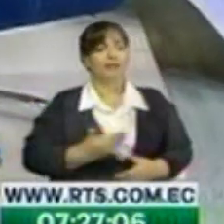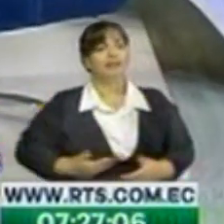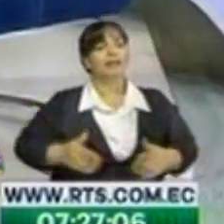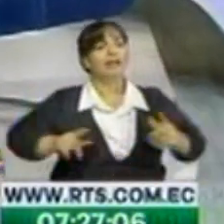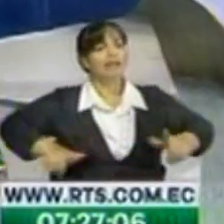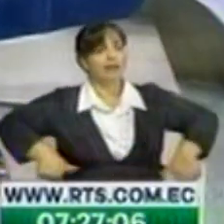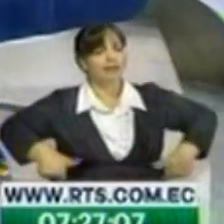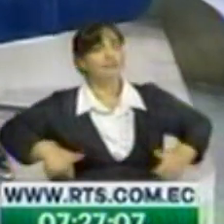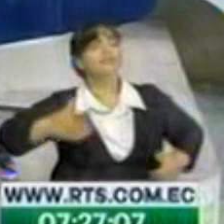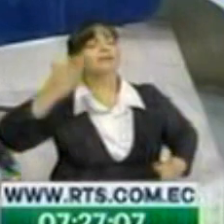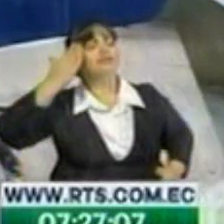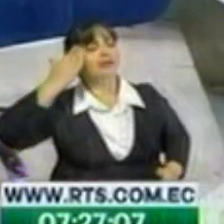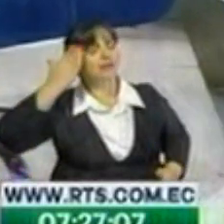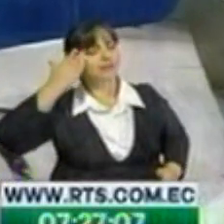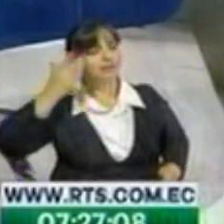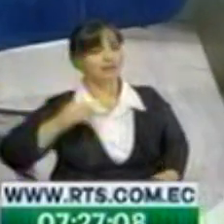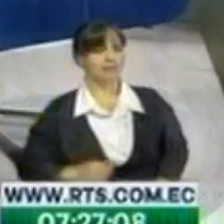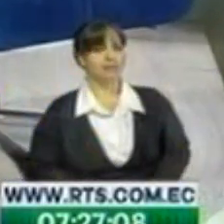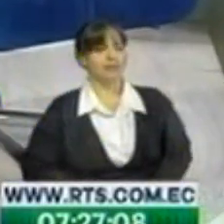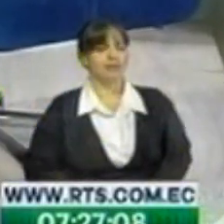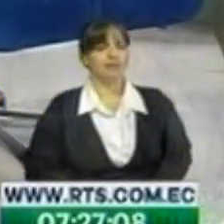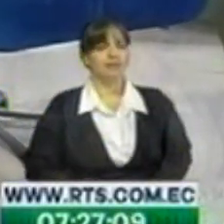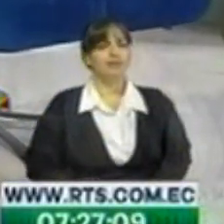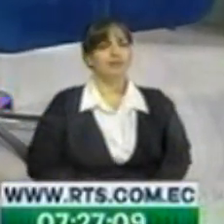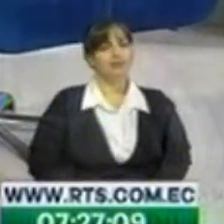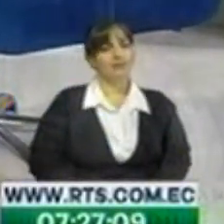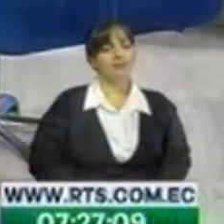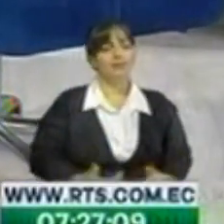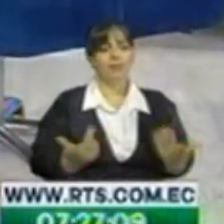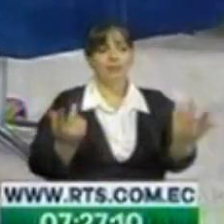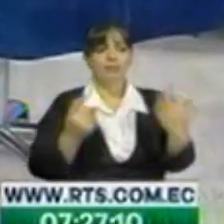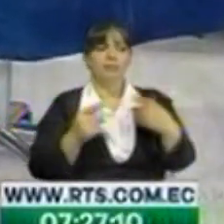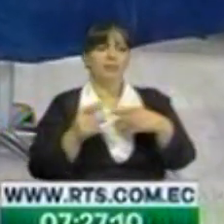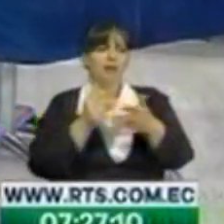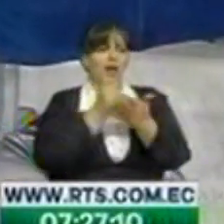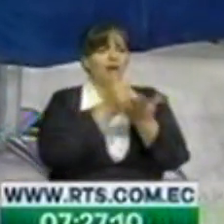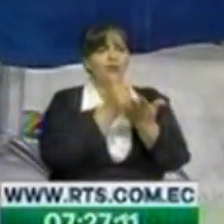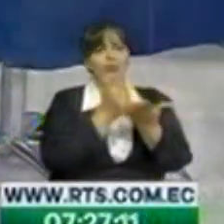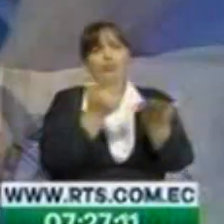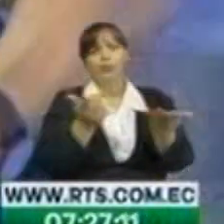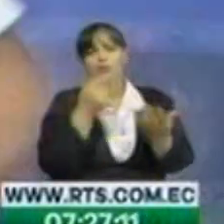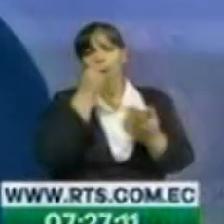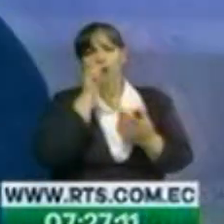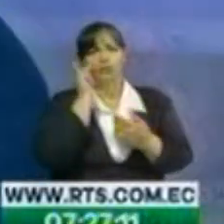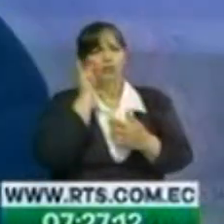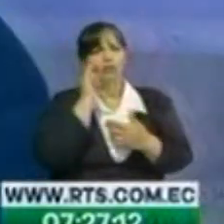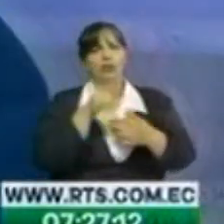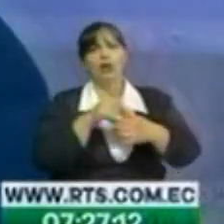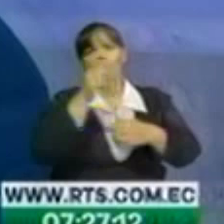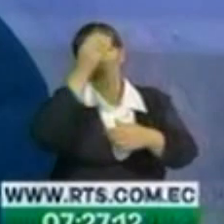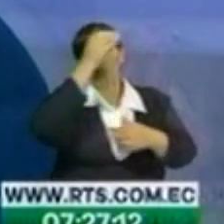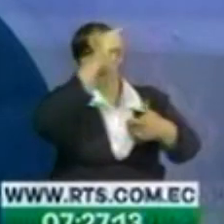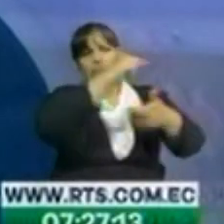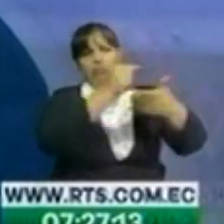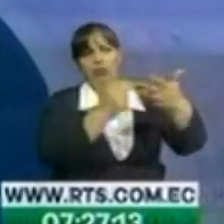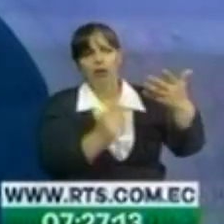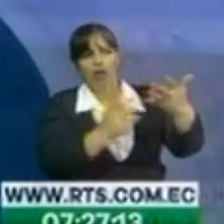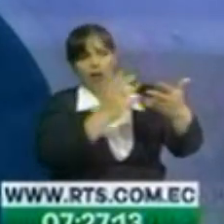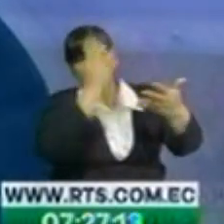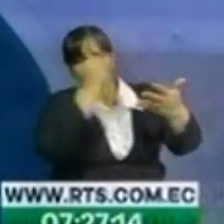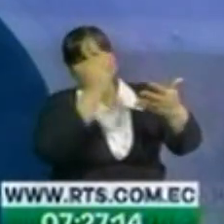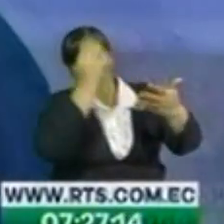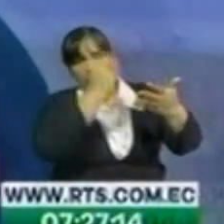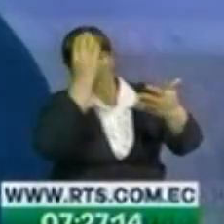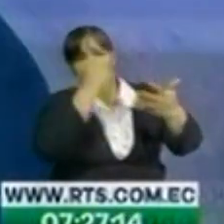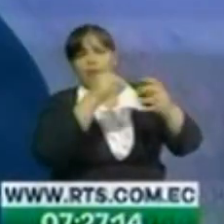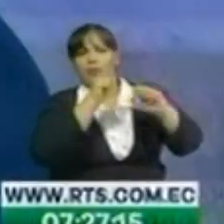hoy vamos a comunicarlo y que además lleva esta